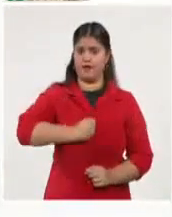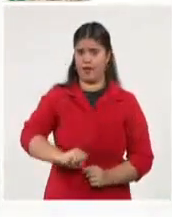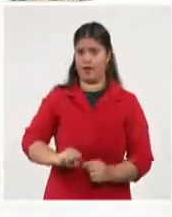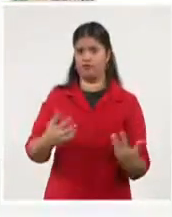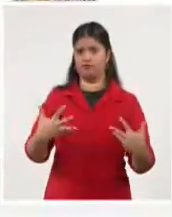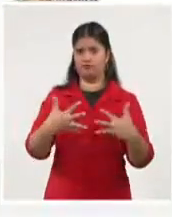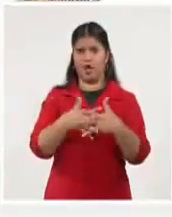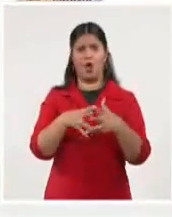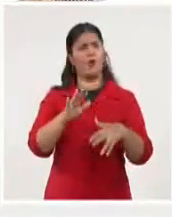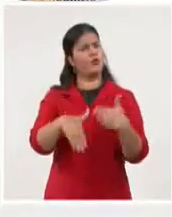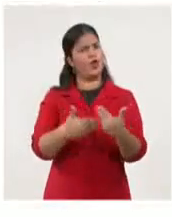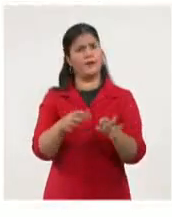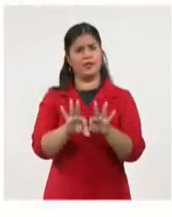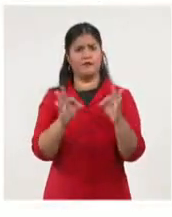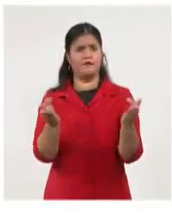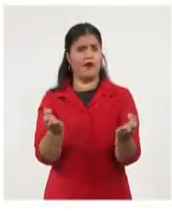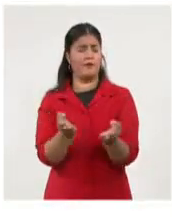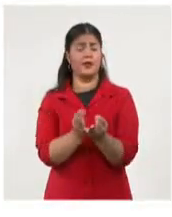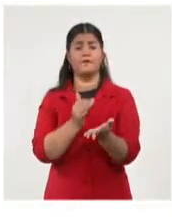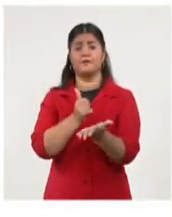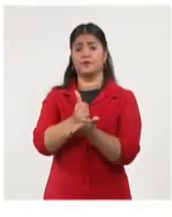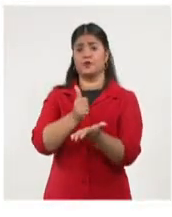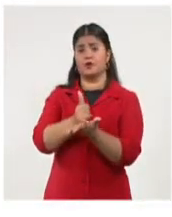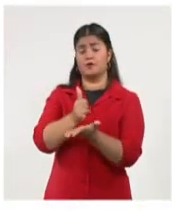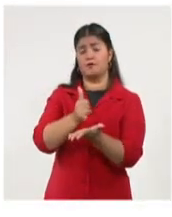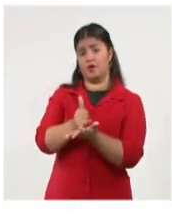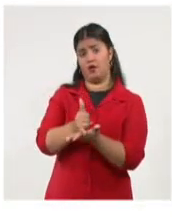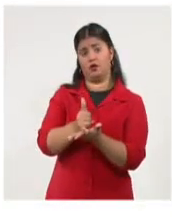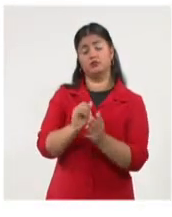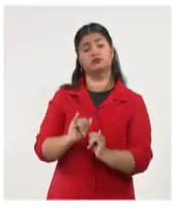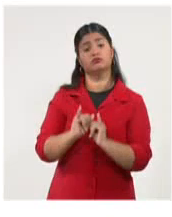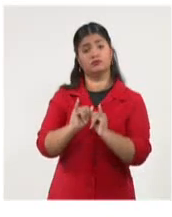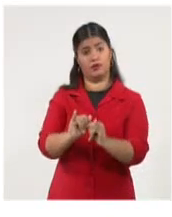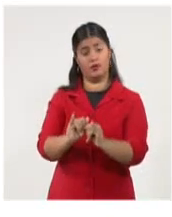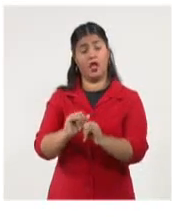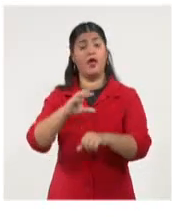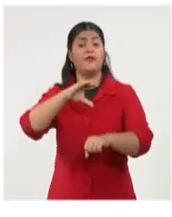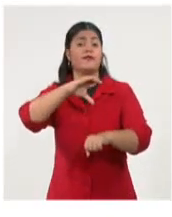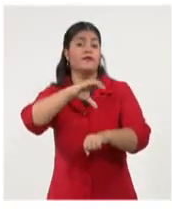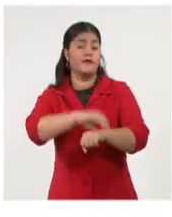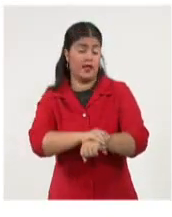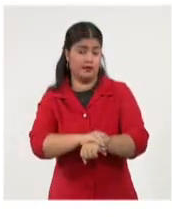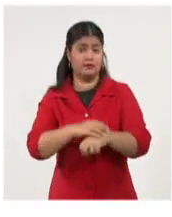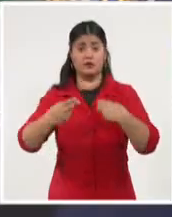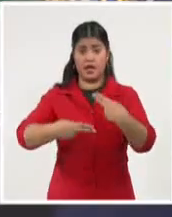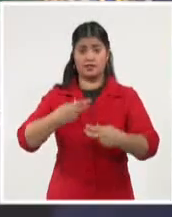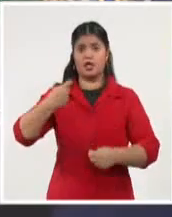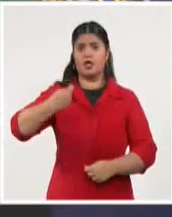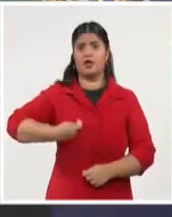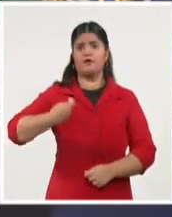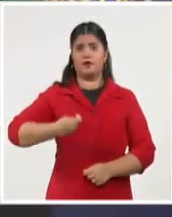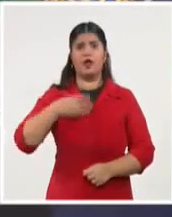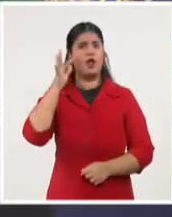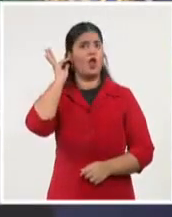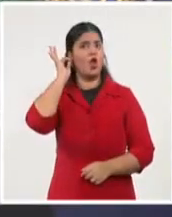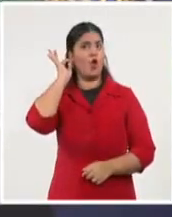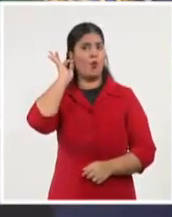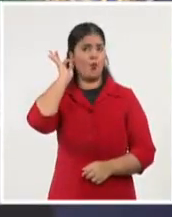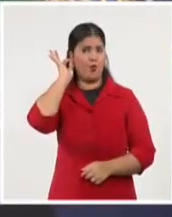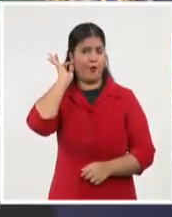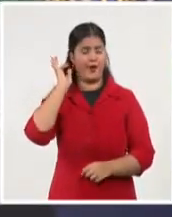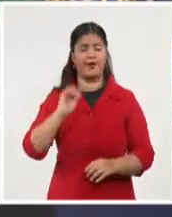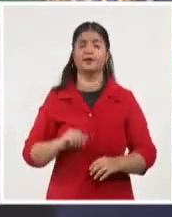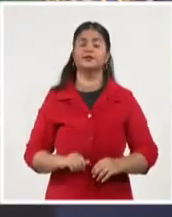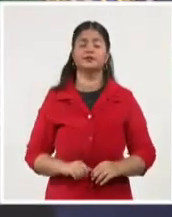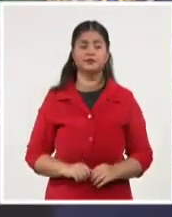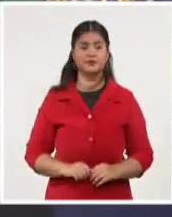Este miércoles, varios medios de prensa se hicieron eco de la acusación que realizó la fiscal general de Nueva York, Letitia James,